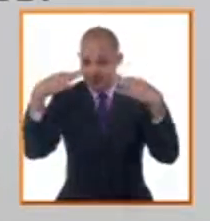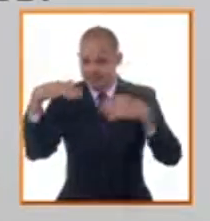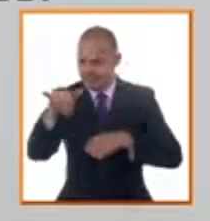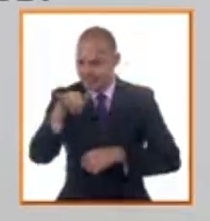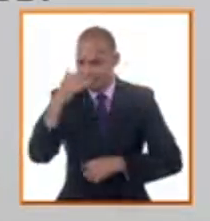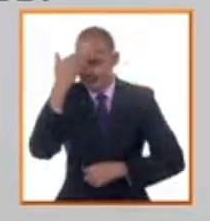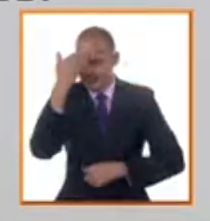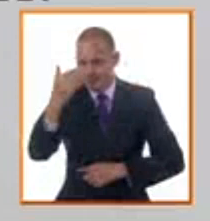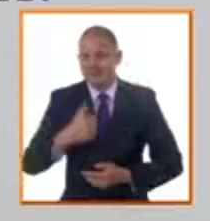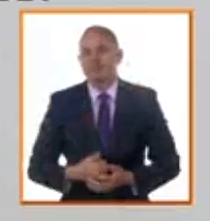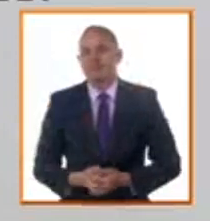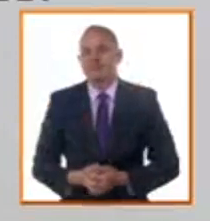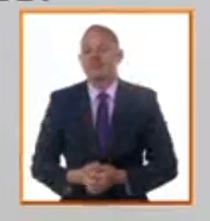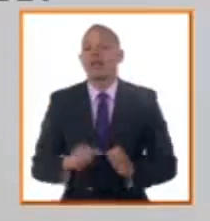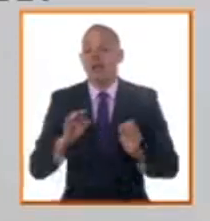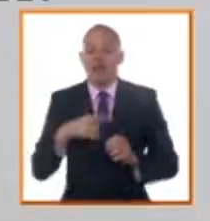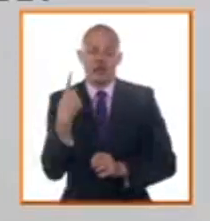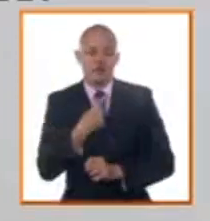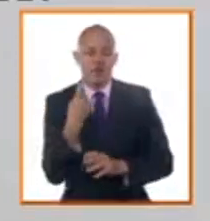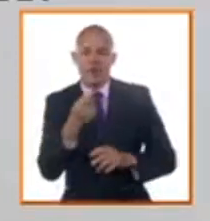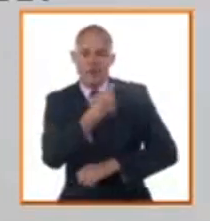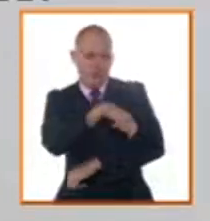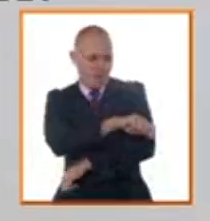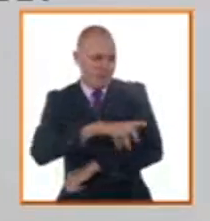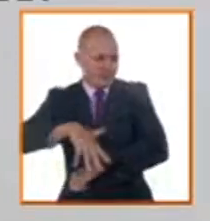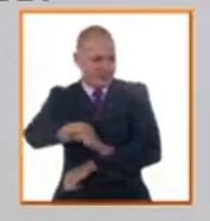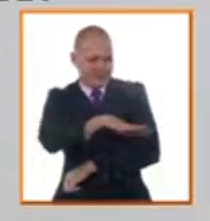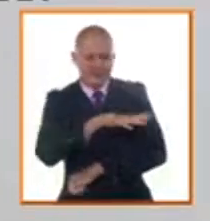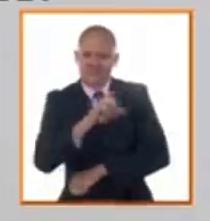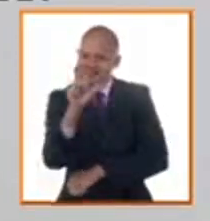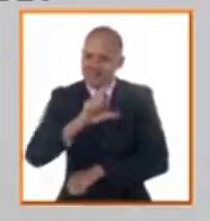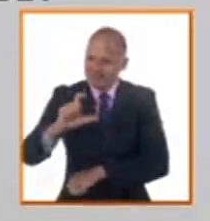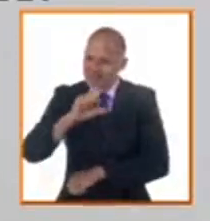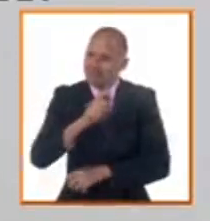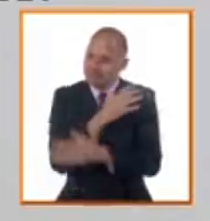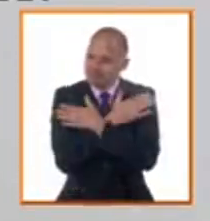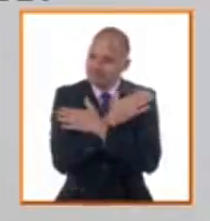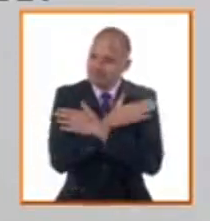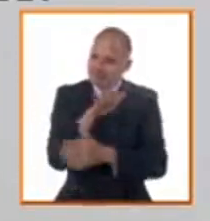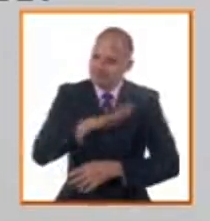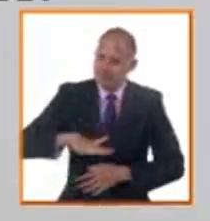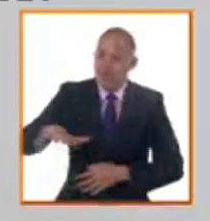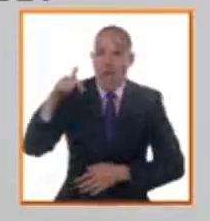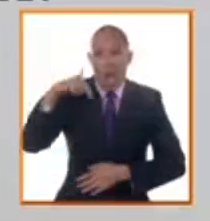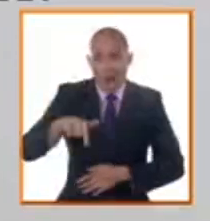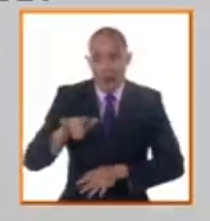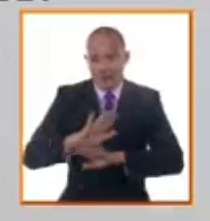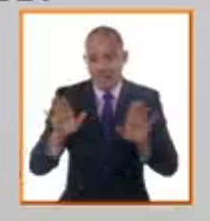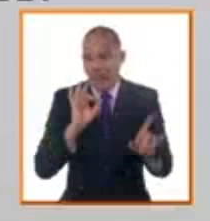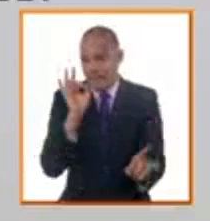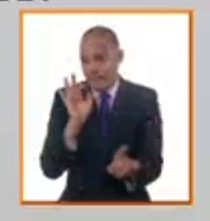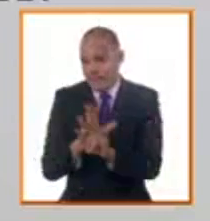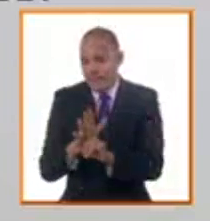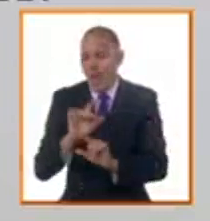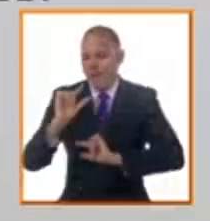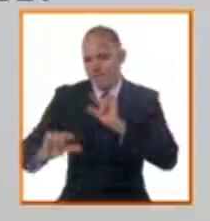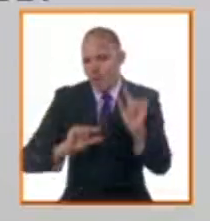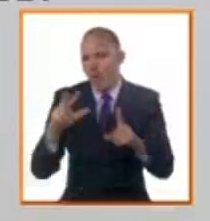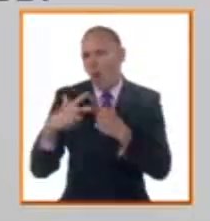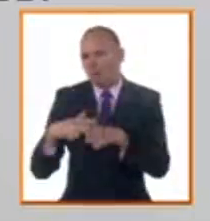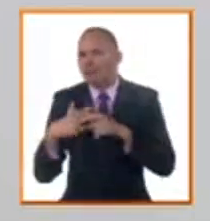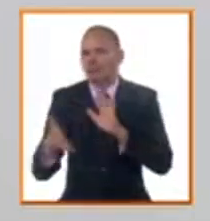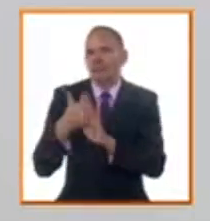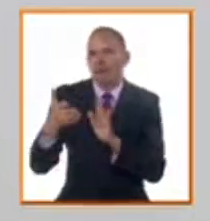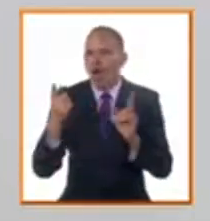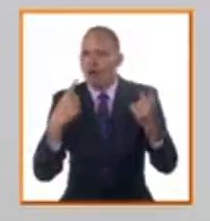sintonía. El abrazo de todos los sagramontinos que en este justo momento están volcados en plena recuperación para salir airosos de las afectaciones que nos